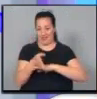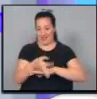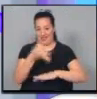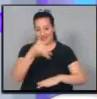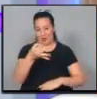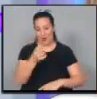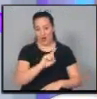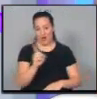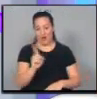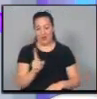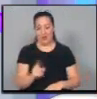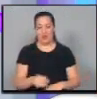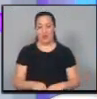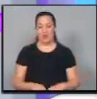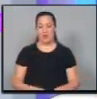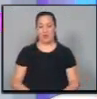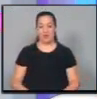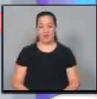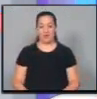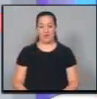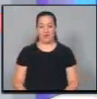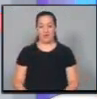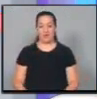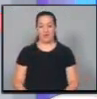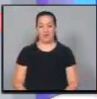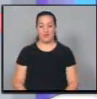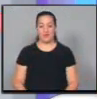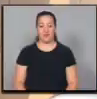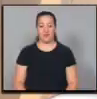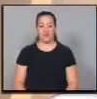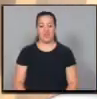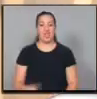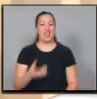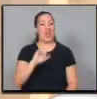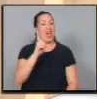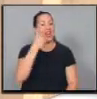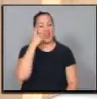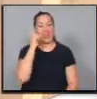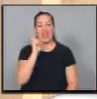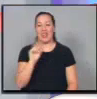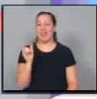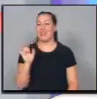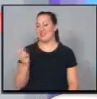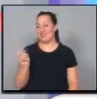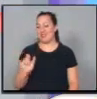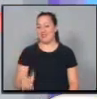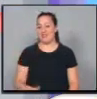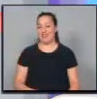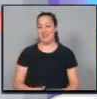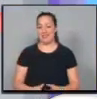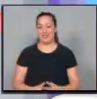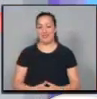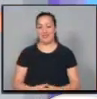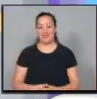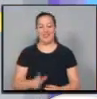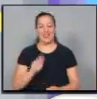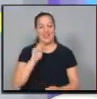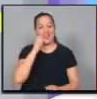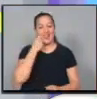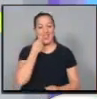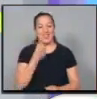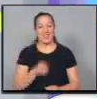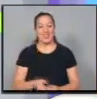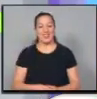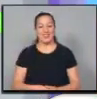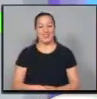salir a recorrer? Claro, yo justo no. A ¿no van a conocer el Parque Independencia? No, no, no creo. No, sí, sé, no creo. Sí. Arroyito. Bueno. Ay, qué lindo. Comer una